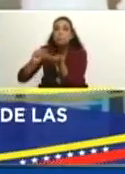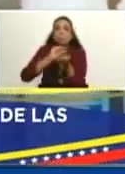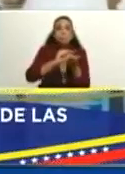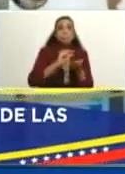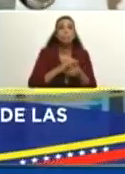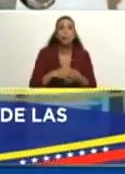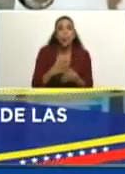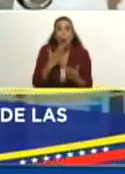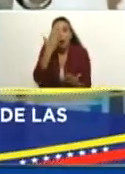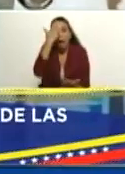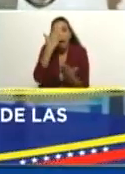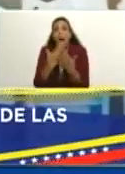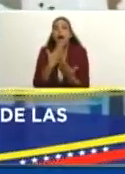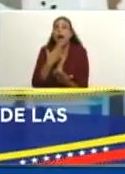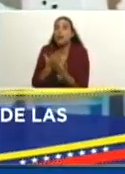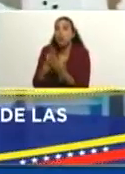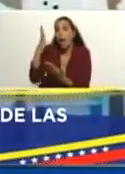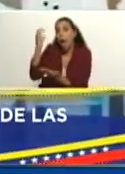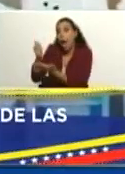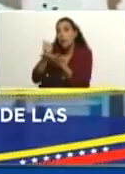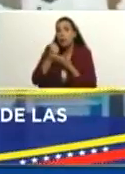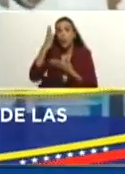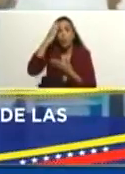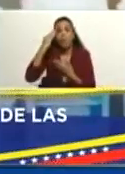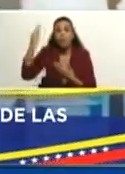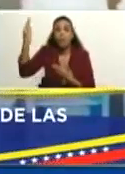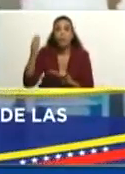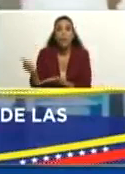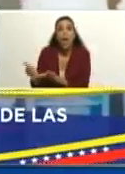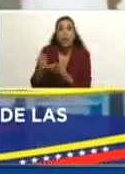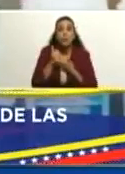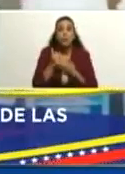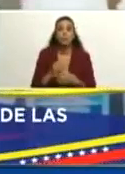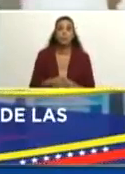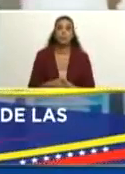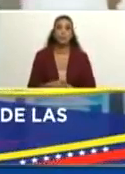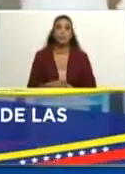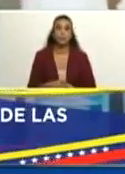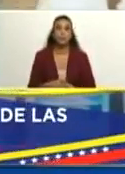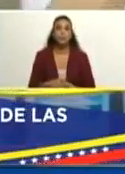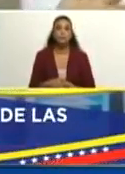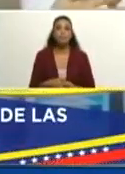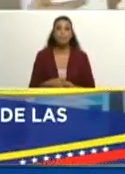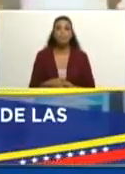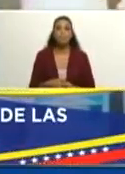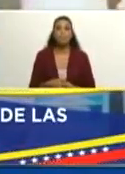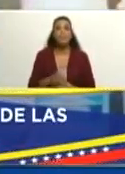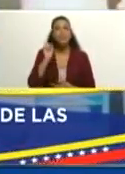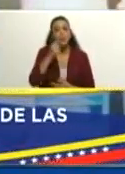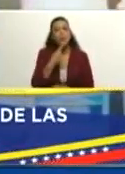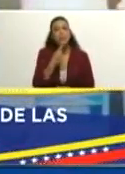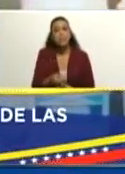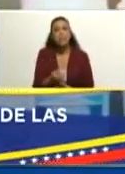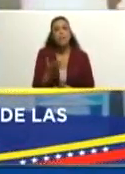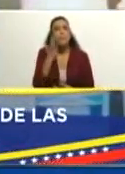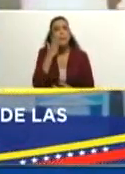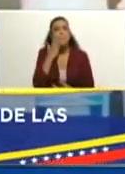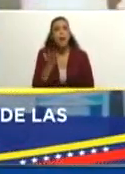Con el favor de Dios, siempre. Su mano milagrosa. Yo siempre digo como decía mi